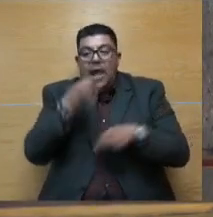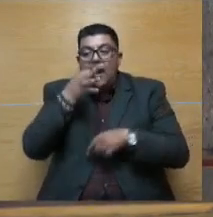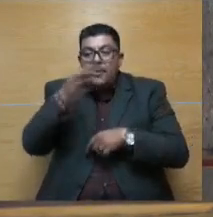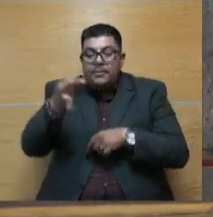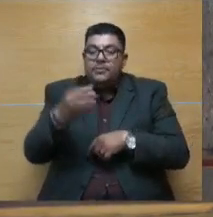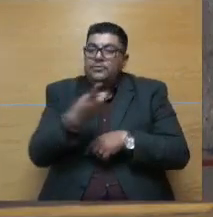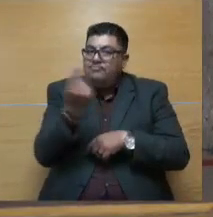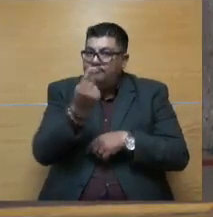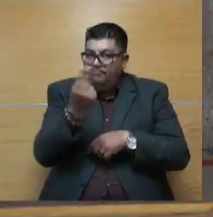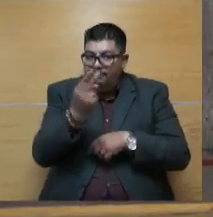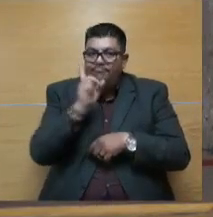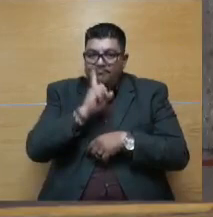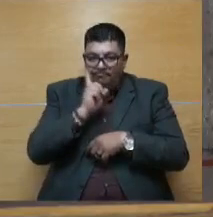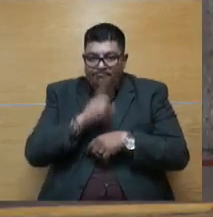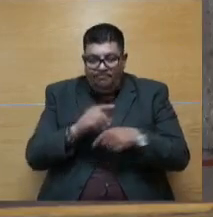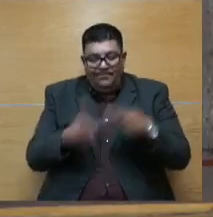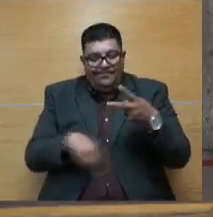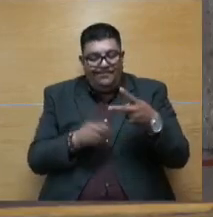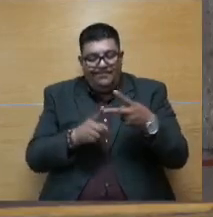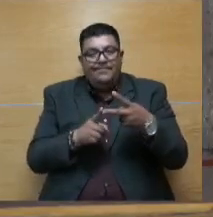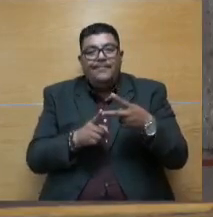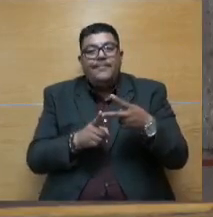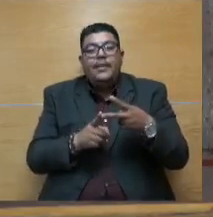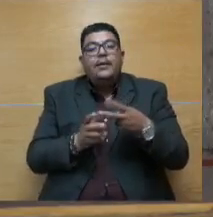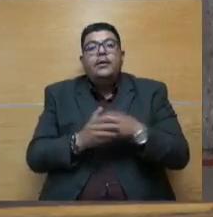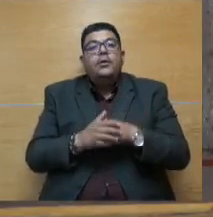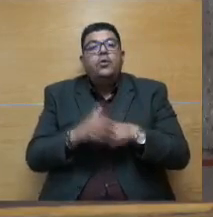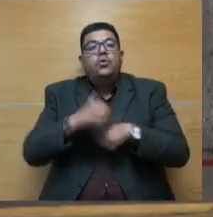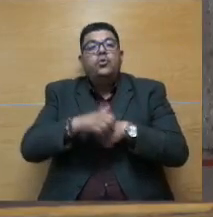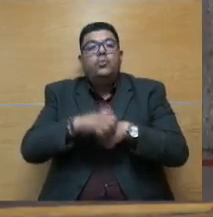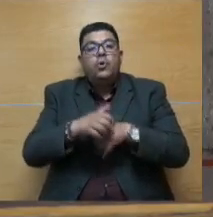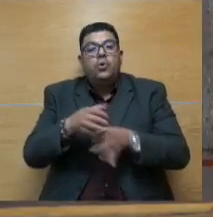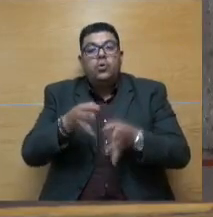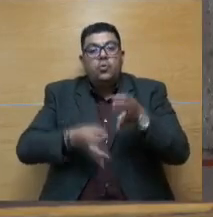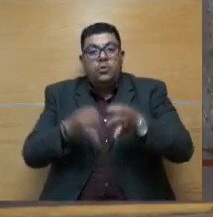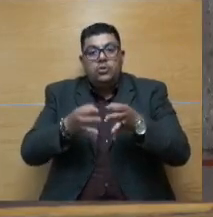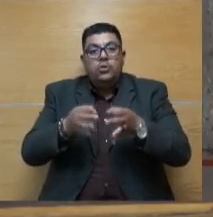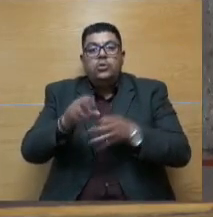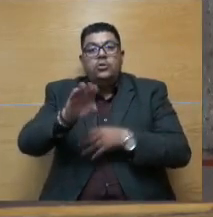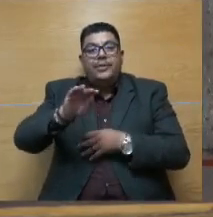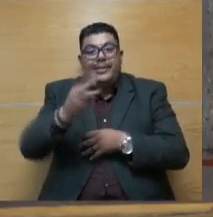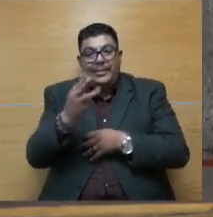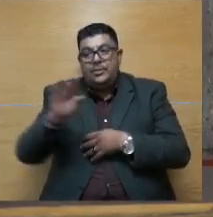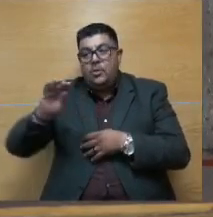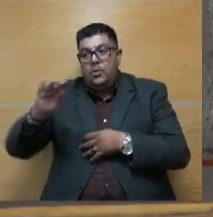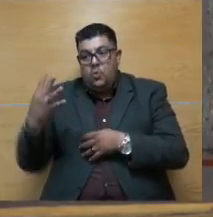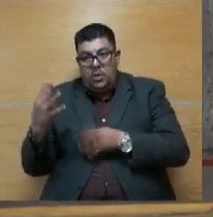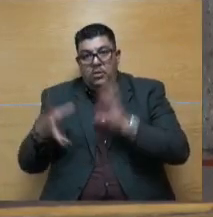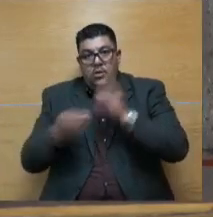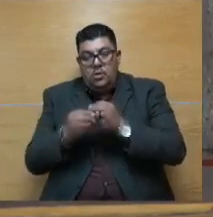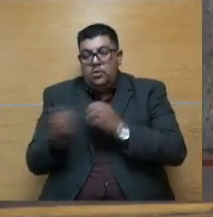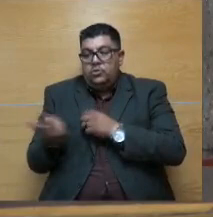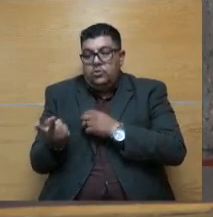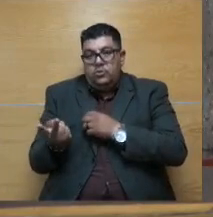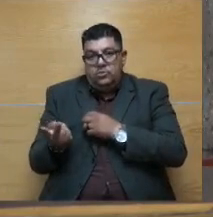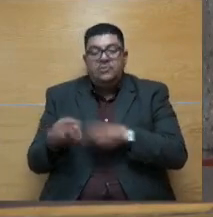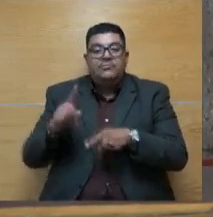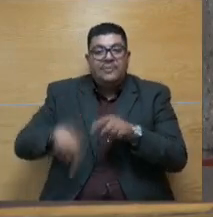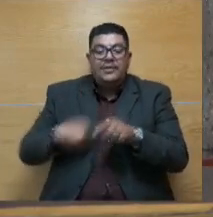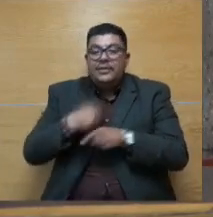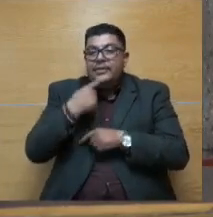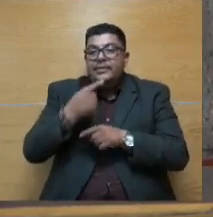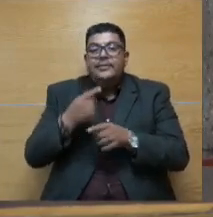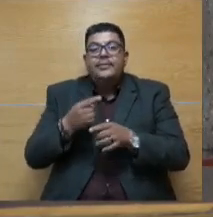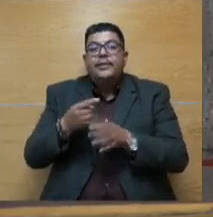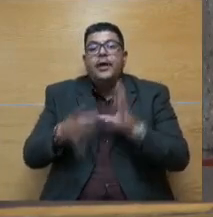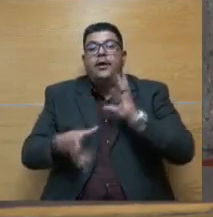efectos precisados en la sentencia Por otra parte se resuelven los juicios de la ciudadanía 93 y 94 ambos de este año primero